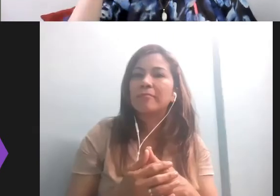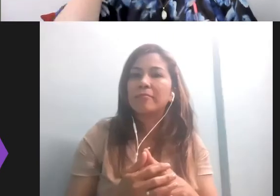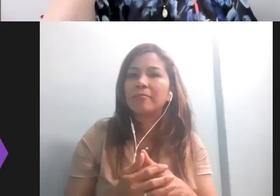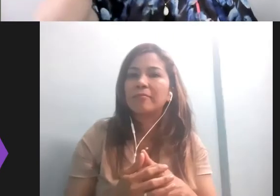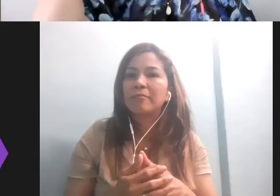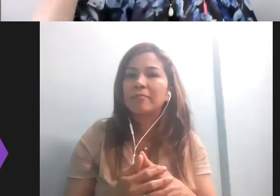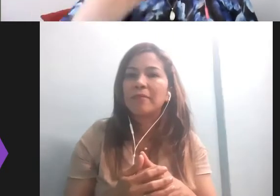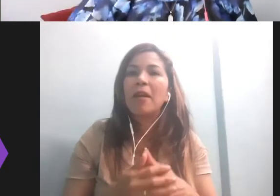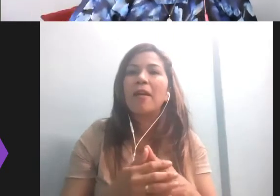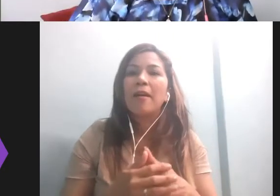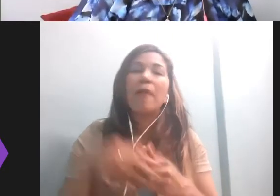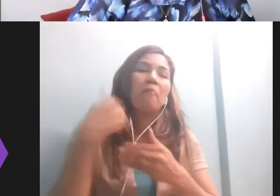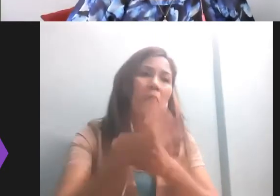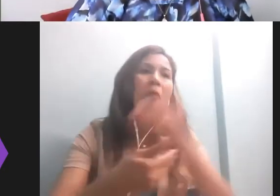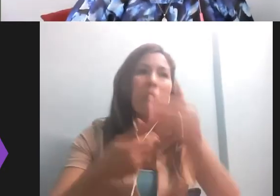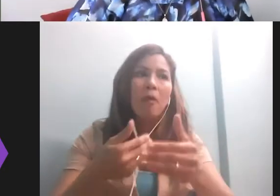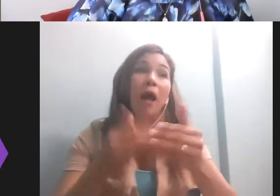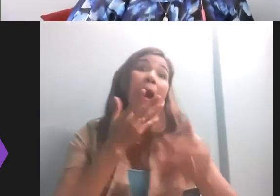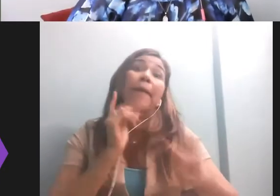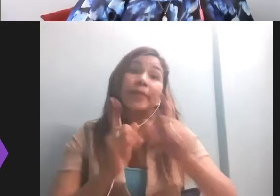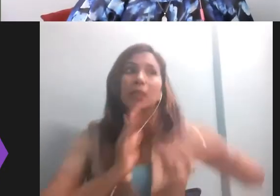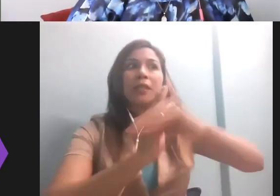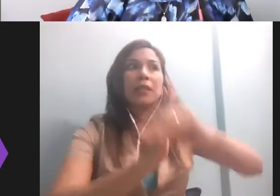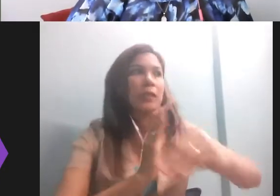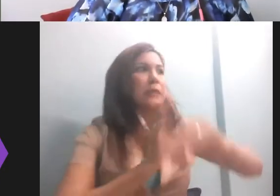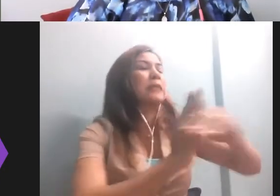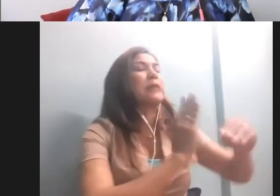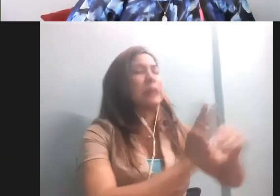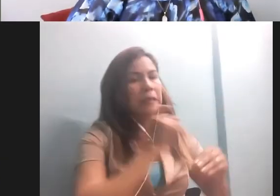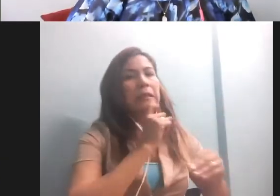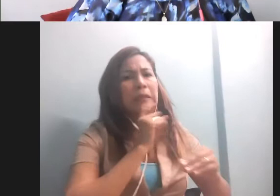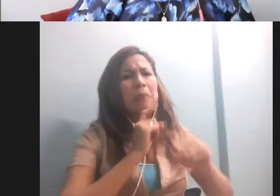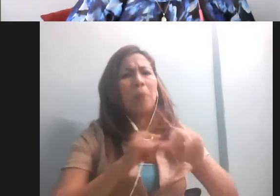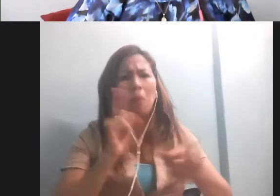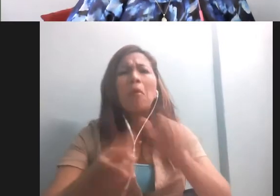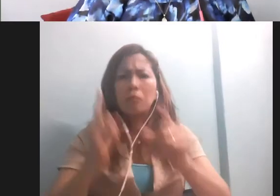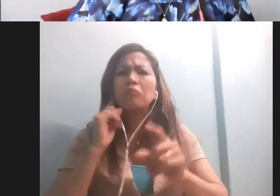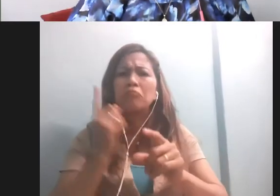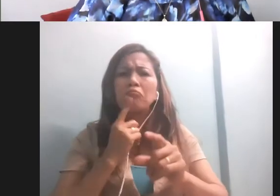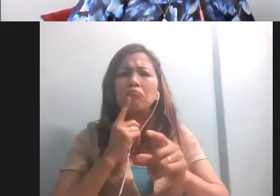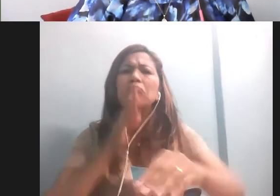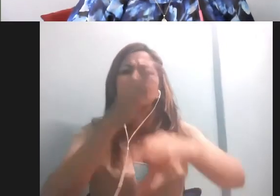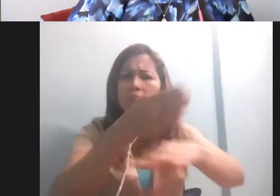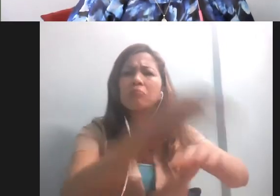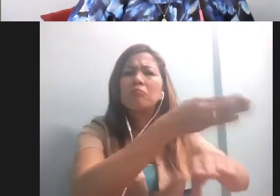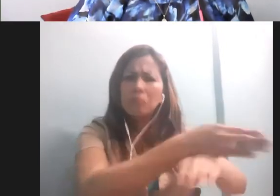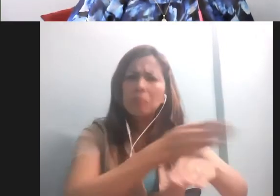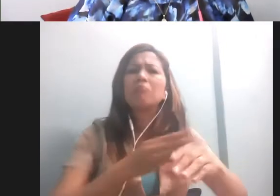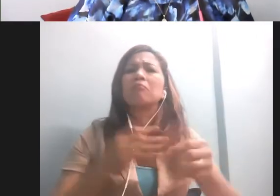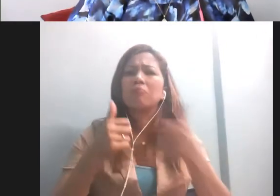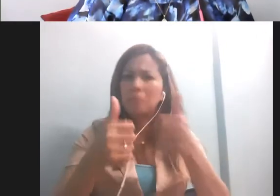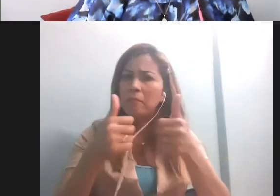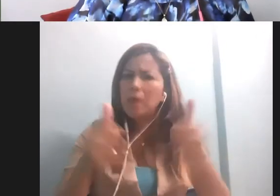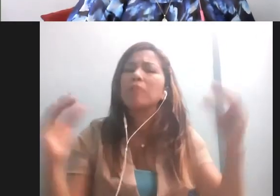más en función de cuántas barreras más tengas, ¿no? Recordemos que el término de discapacidad no es solamente tú como persona, sino que tiene que ver con todo lo que tiene que ver